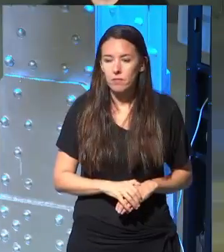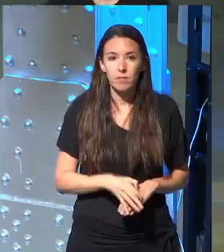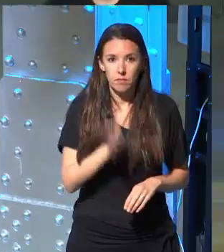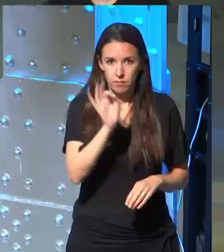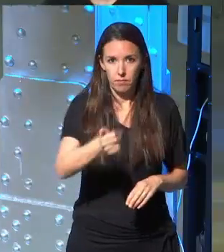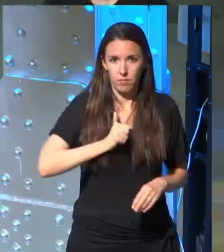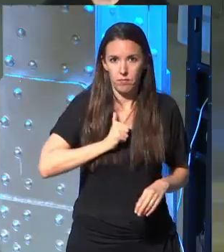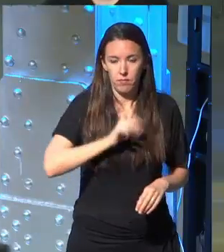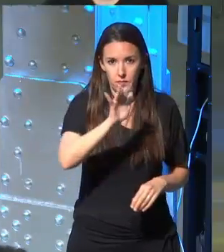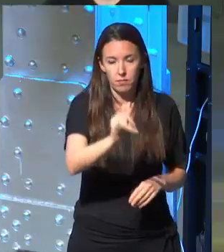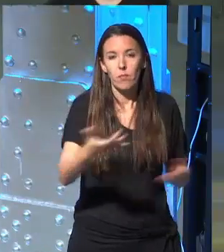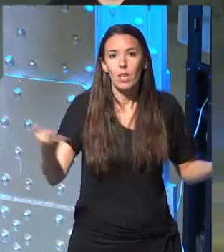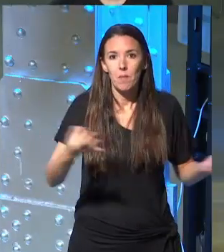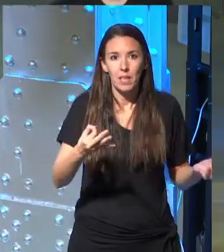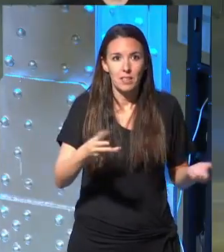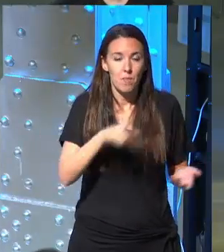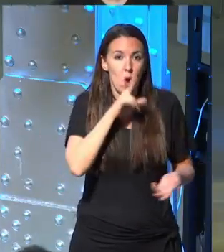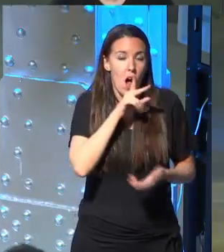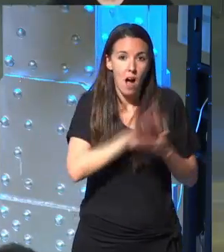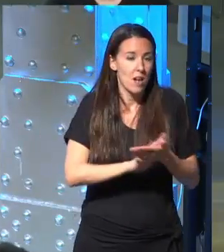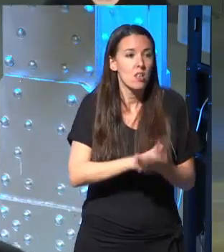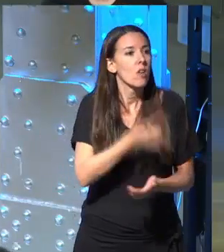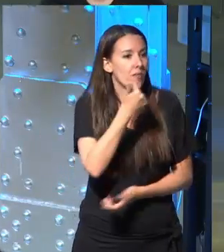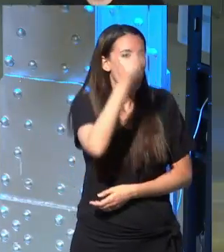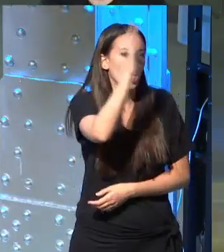y lo que pasa es que no puedo hablar de eso. Ya os digo yo que sí.